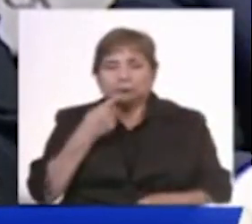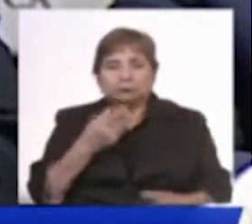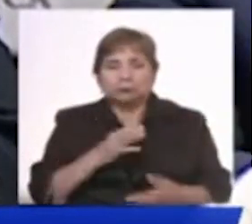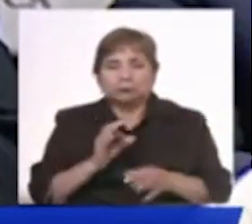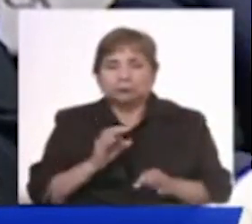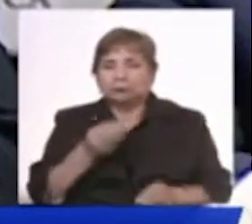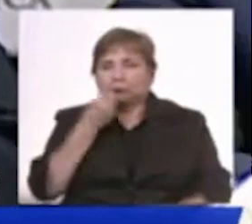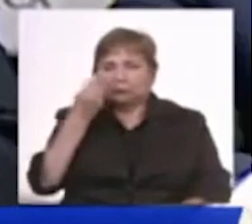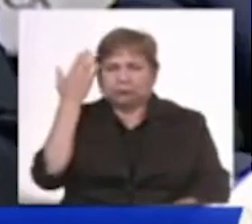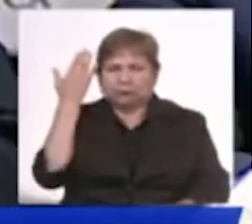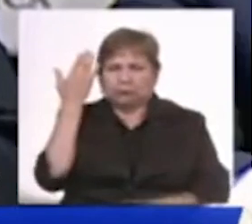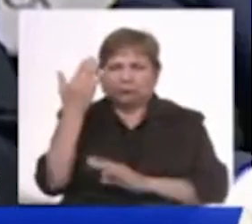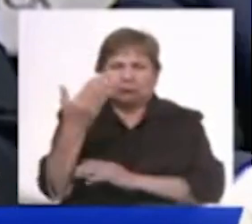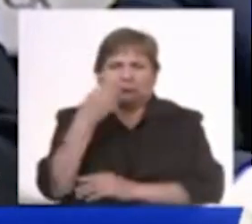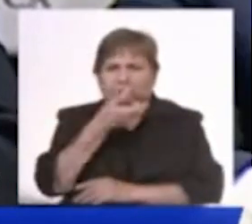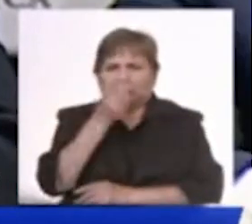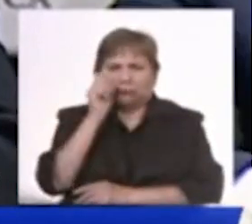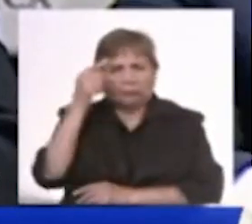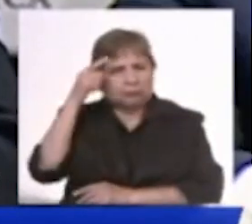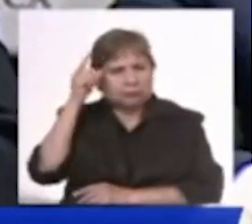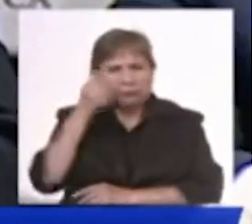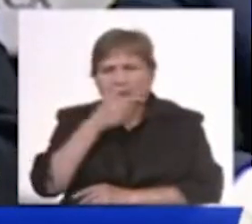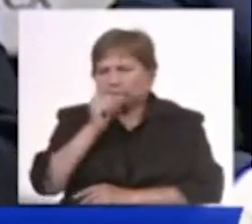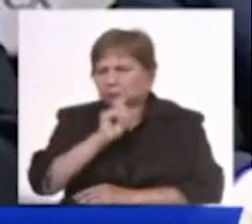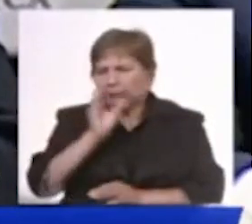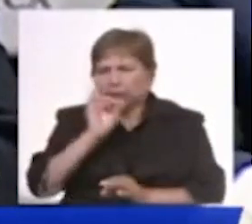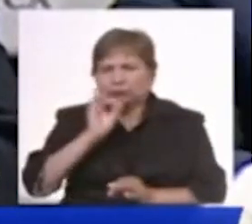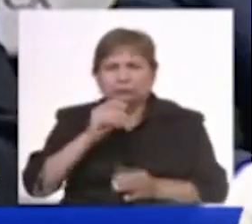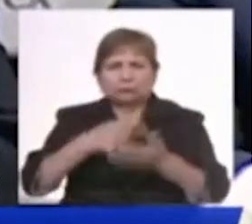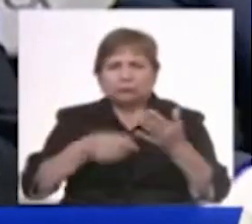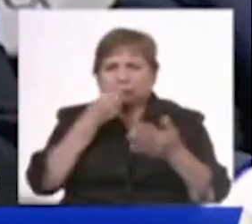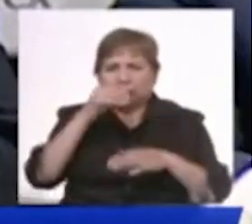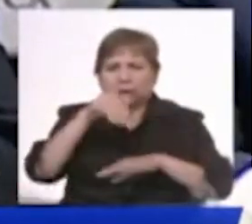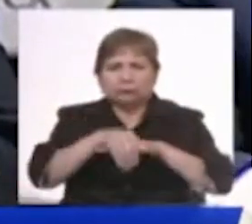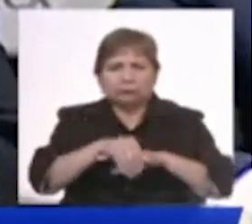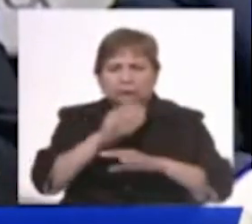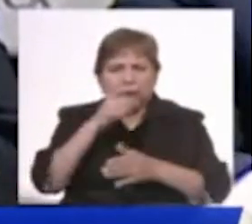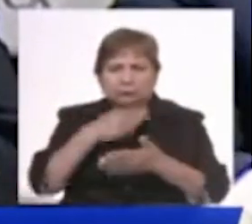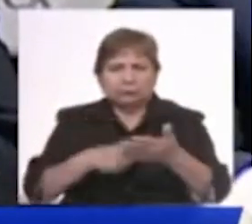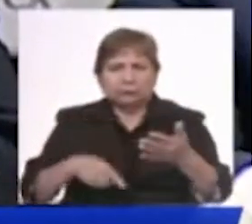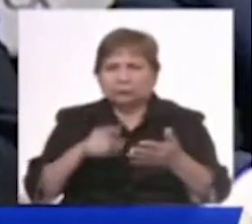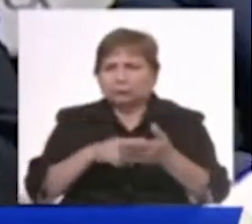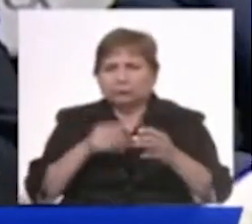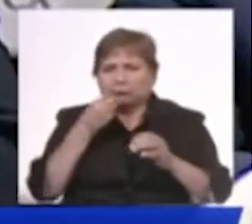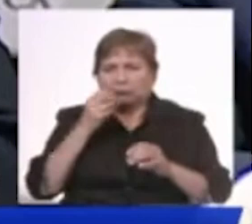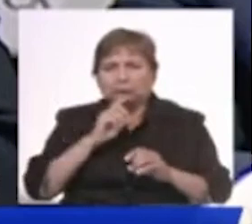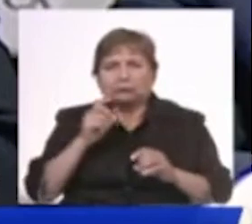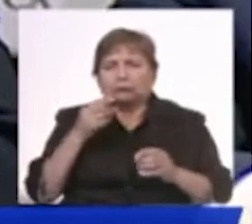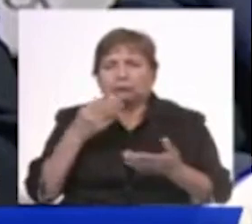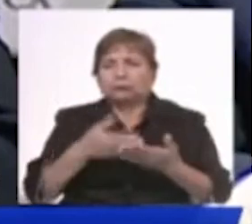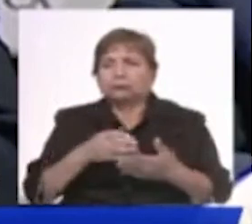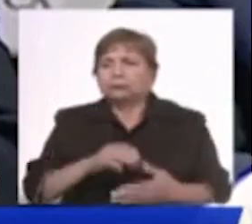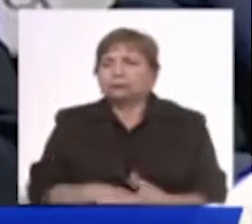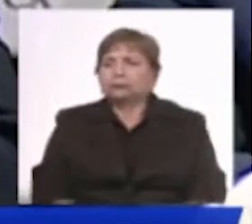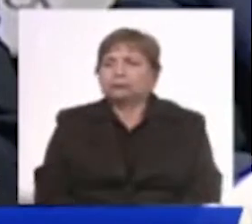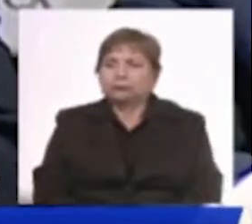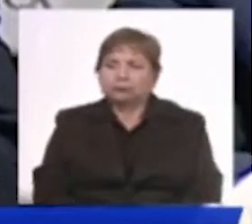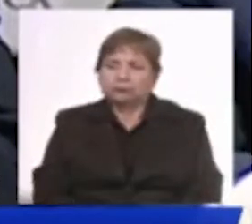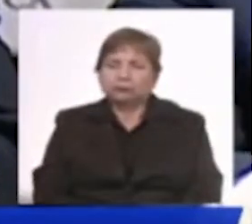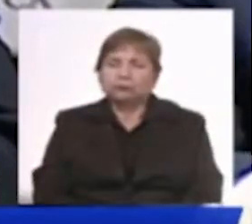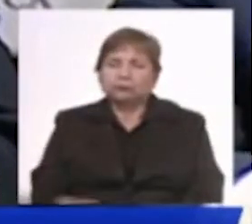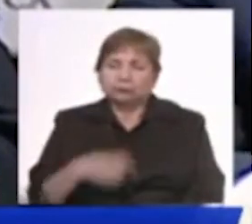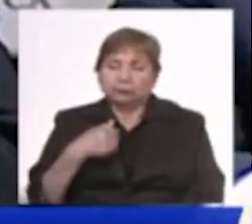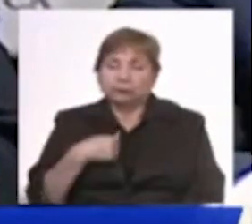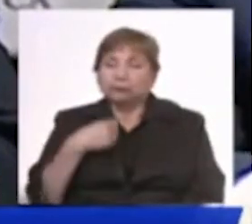ni desayuno ni cena y tampoco se ha cancelado un solo centavo por este concepto. Entonces yo